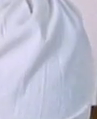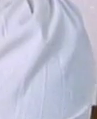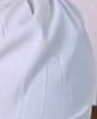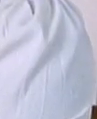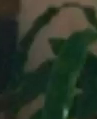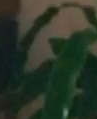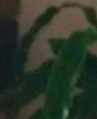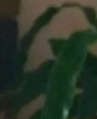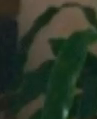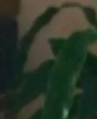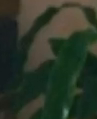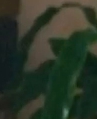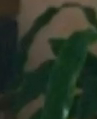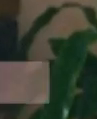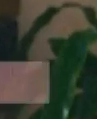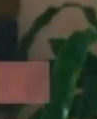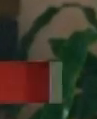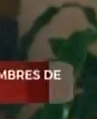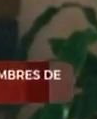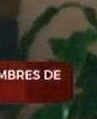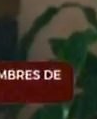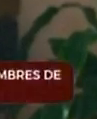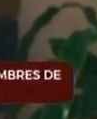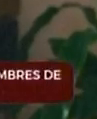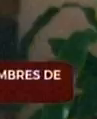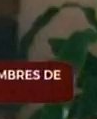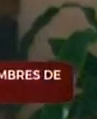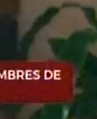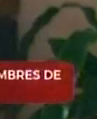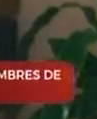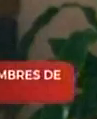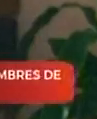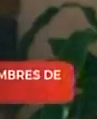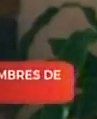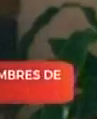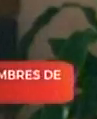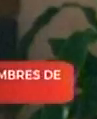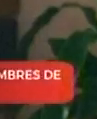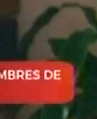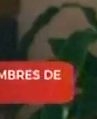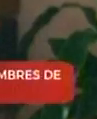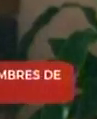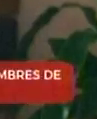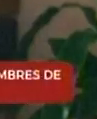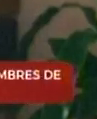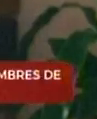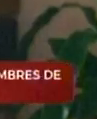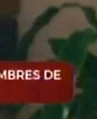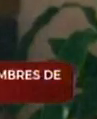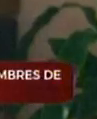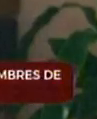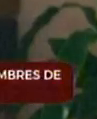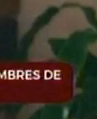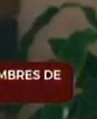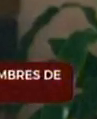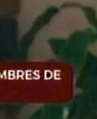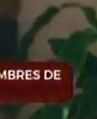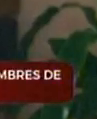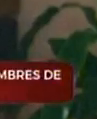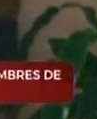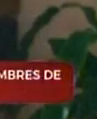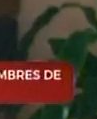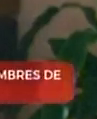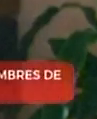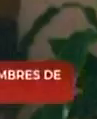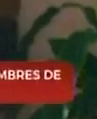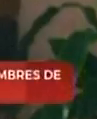hablaba de los pantanos sociales. Se nos hablaba de las cumbres de las montañas, pero no se nos hablaba